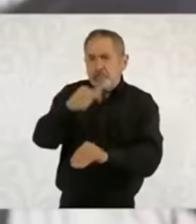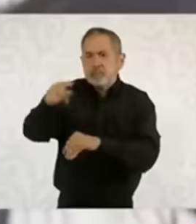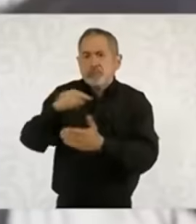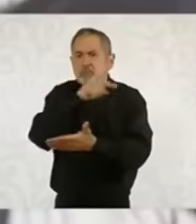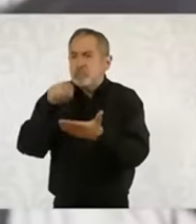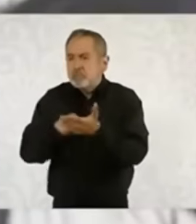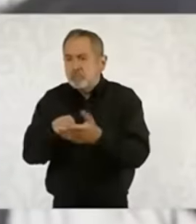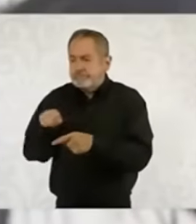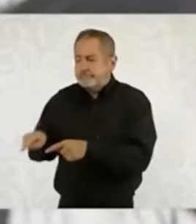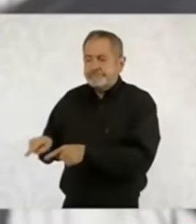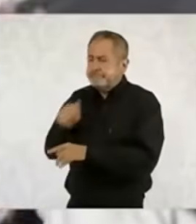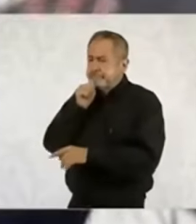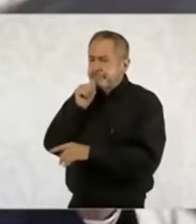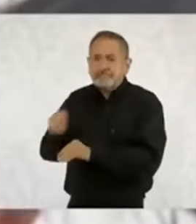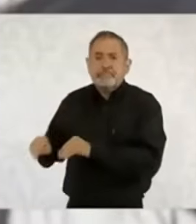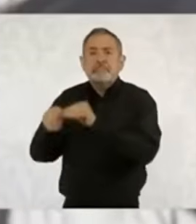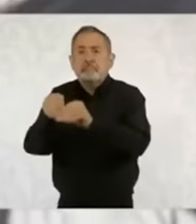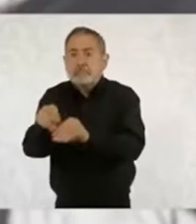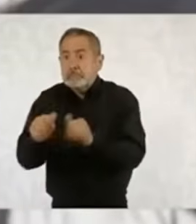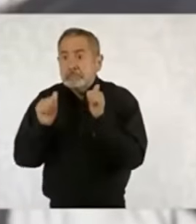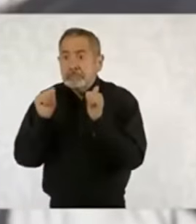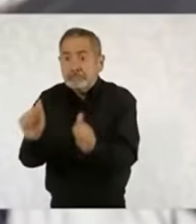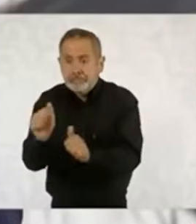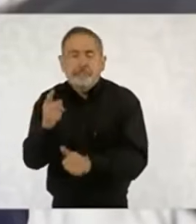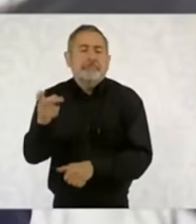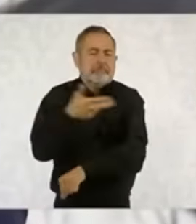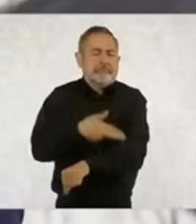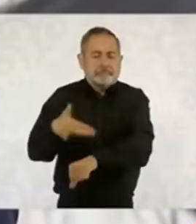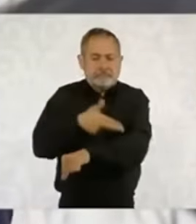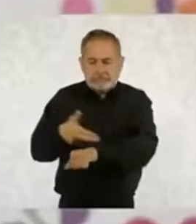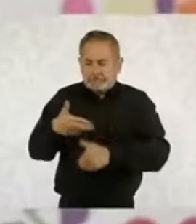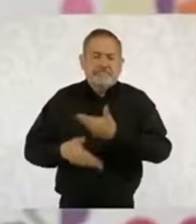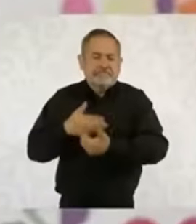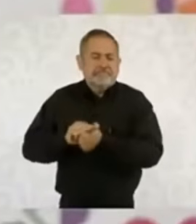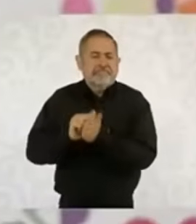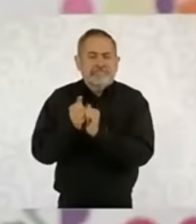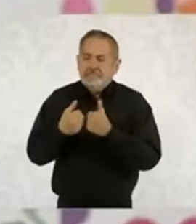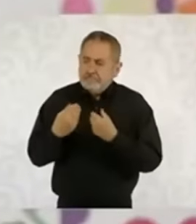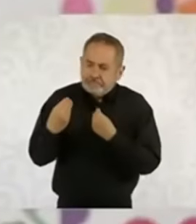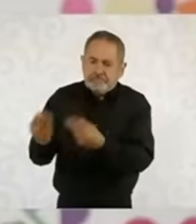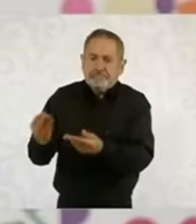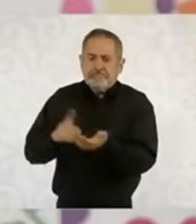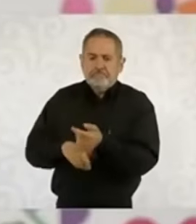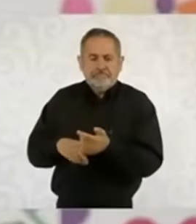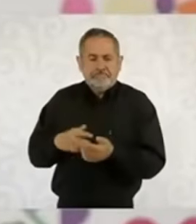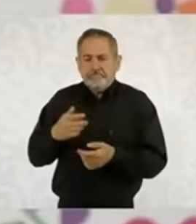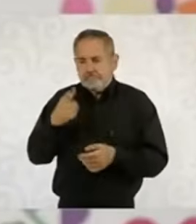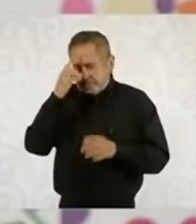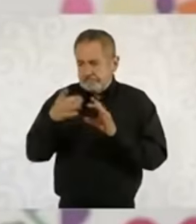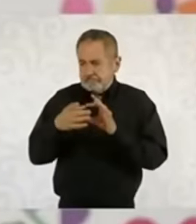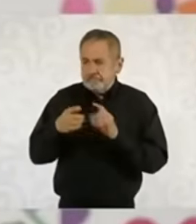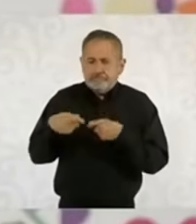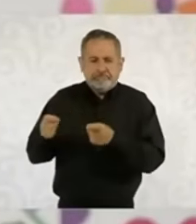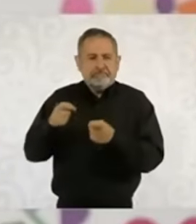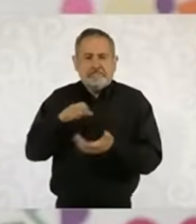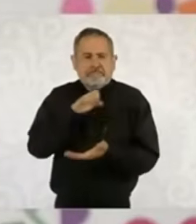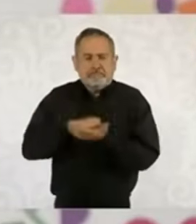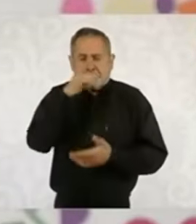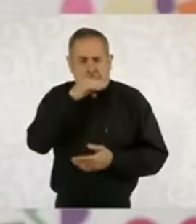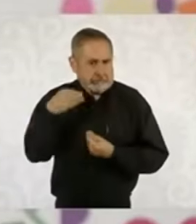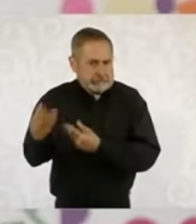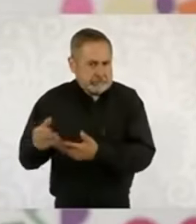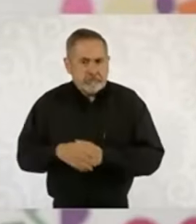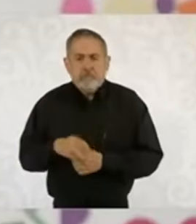ya se puede regularizar. Ahí es donde entran estos mecanismos de donación o desincorporación. Un ejemplo,